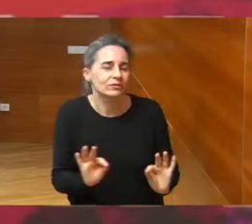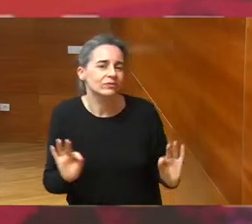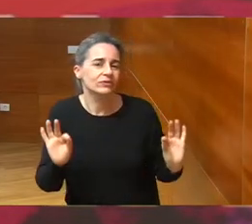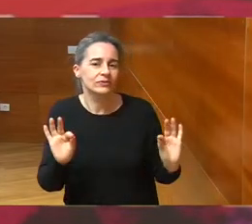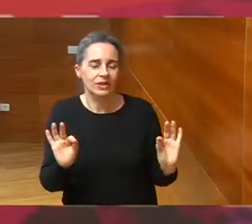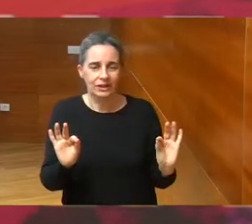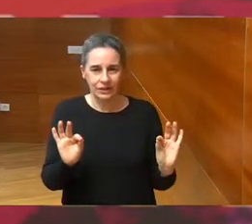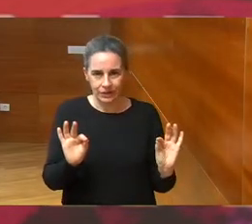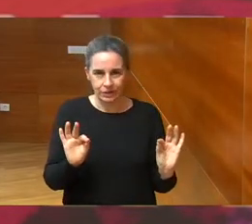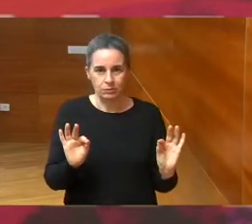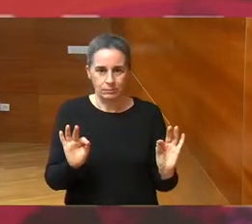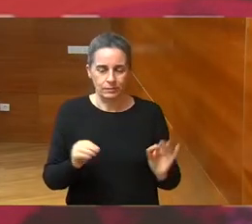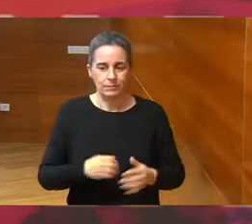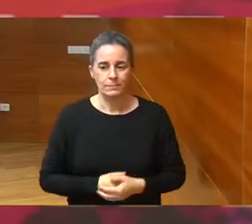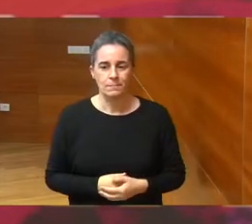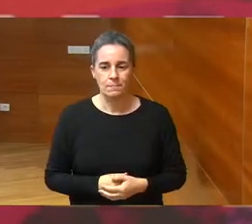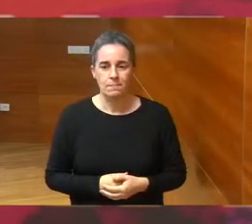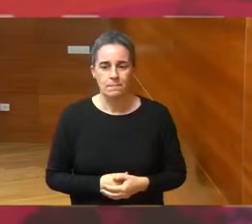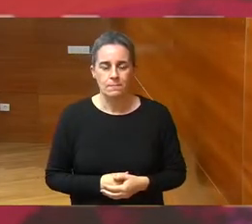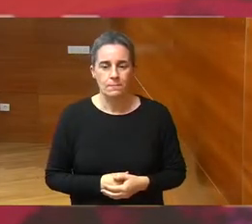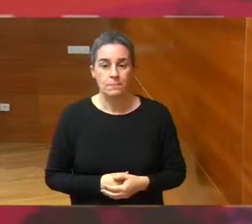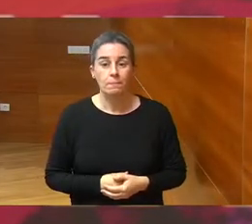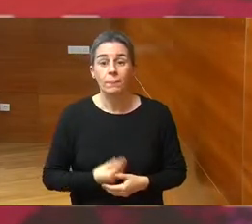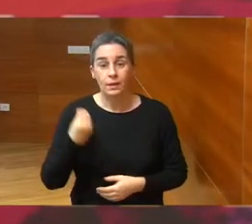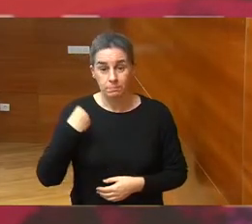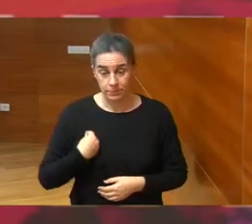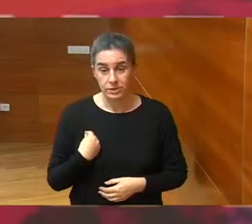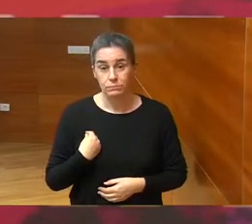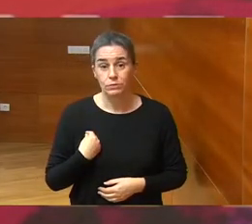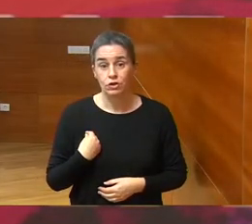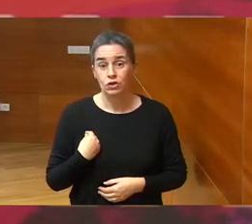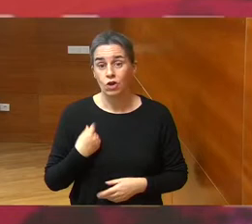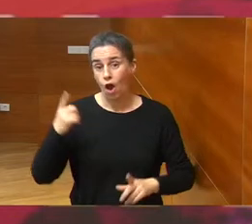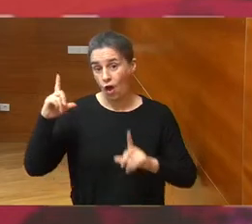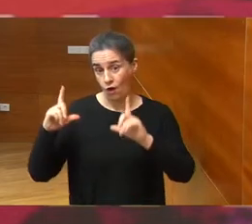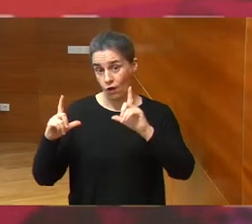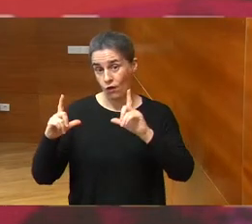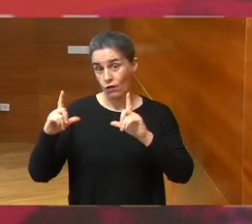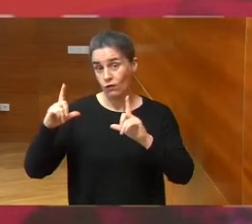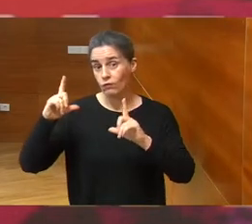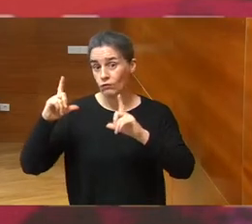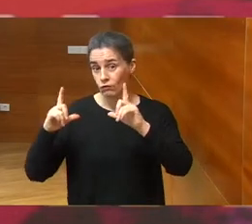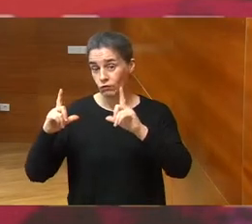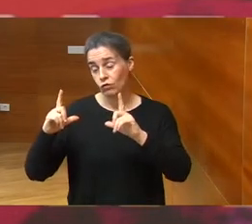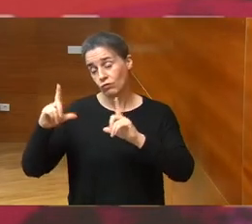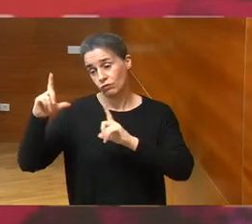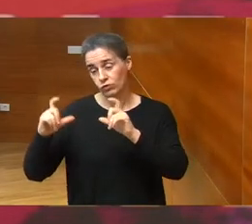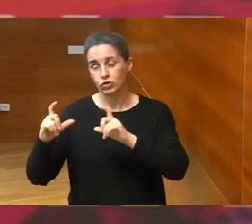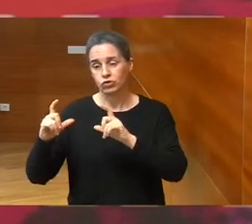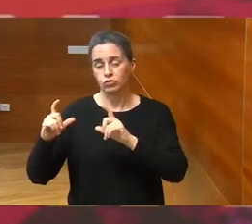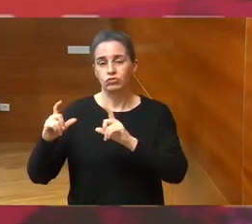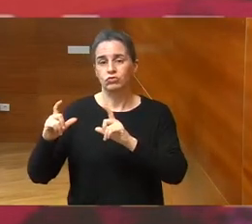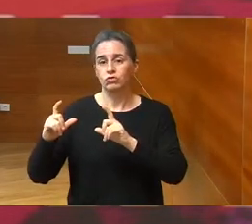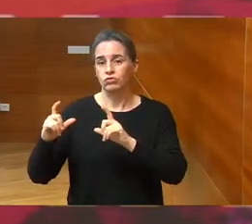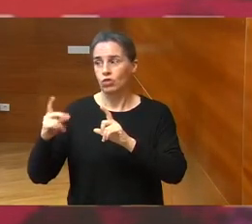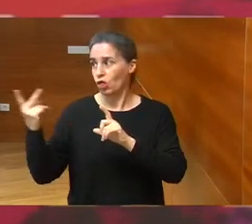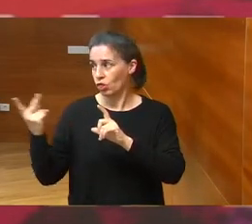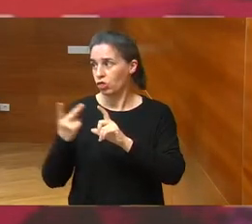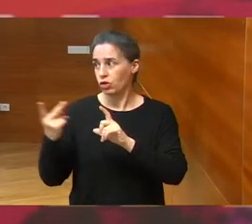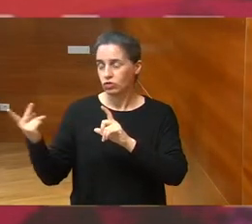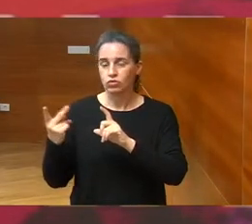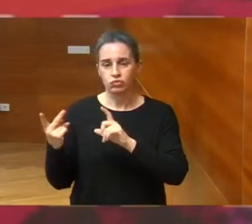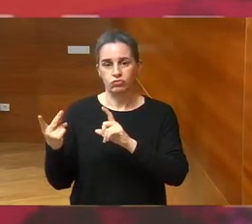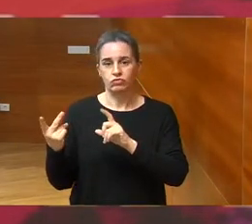de un vals precisamente estas dos estas dos obras a repercusión